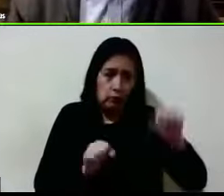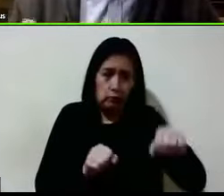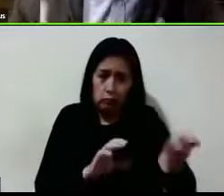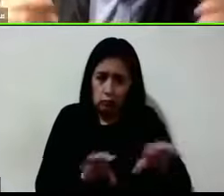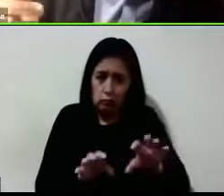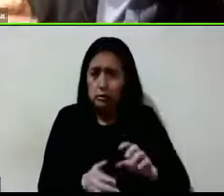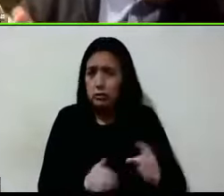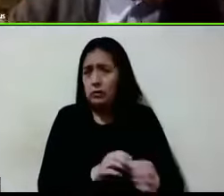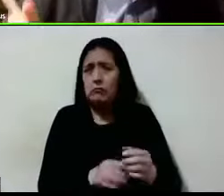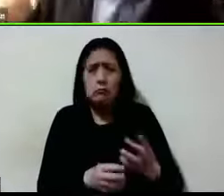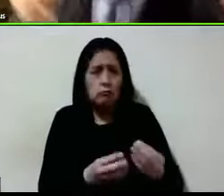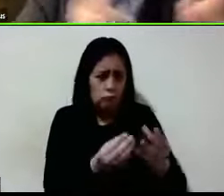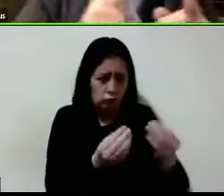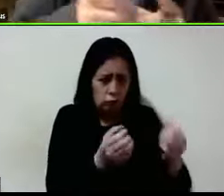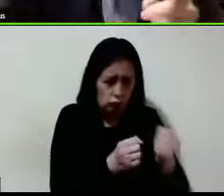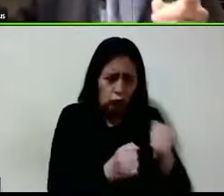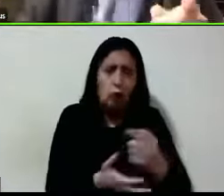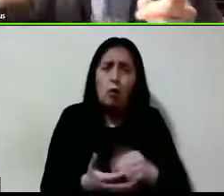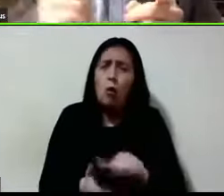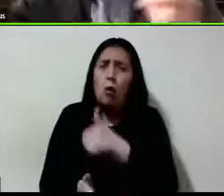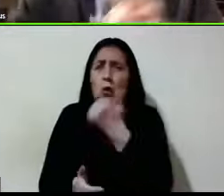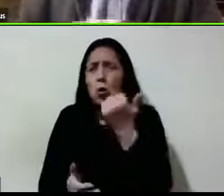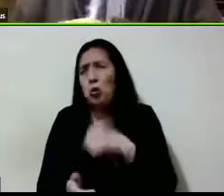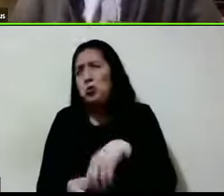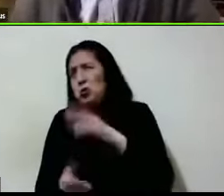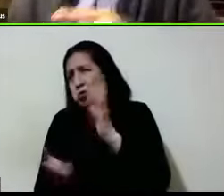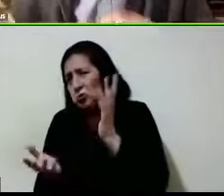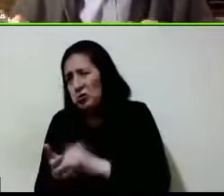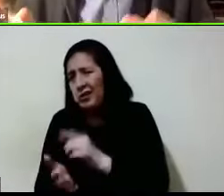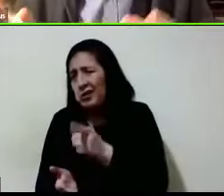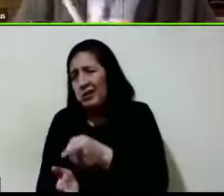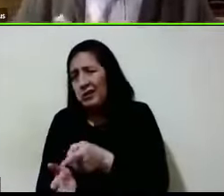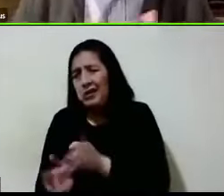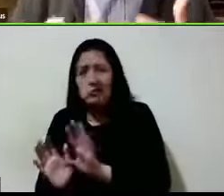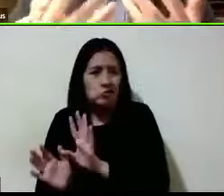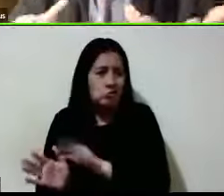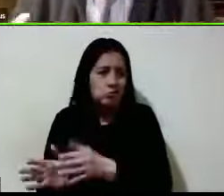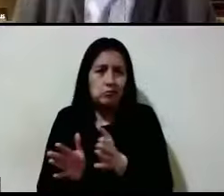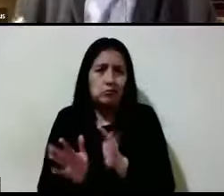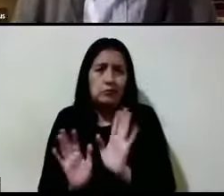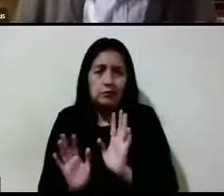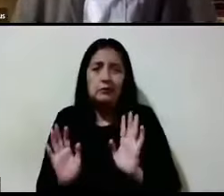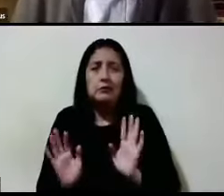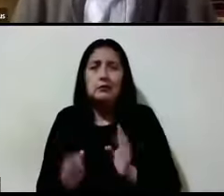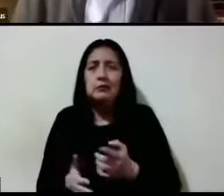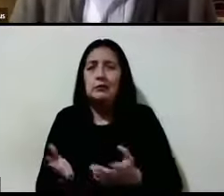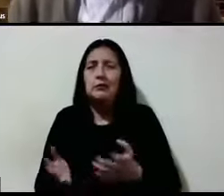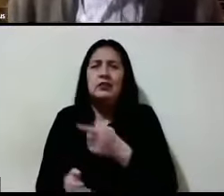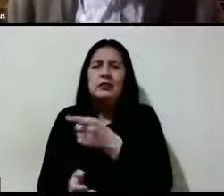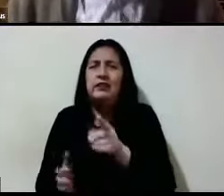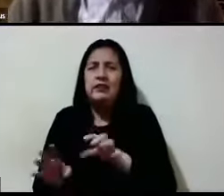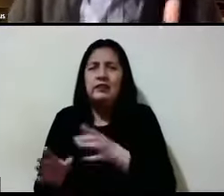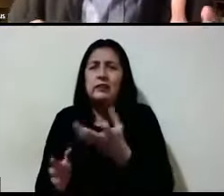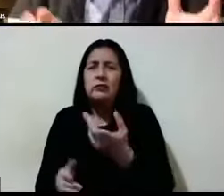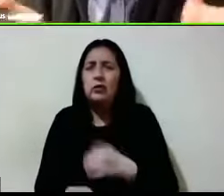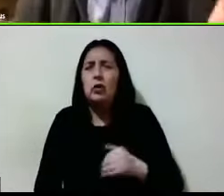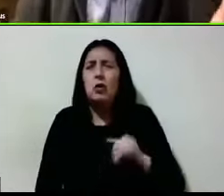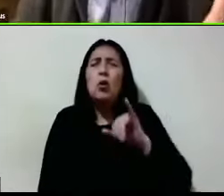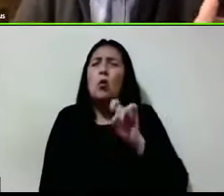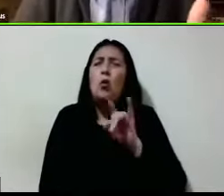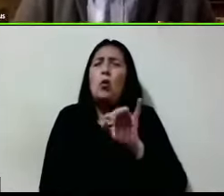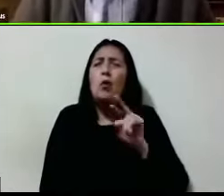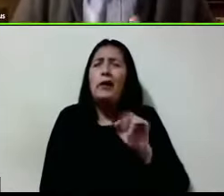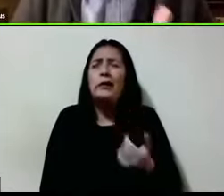mucha fuerza, otros en menor nivel pensando que es el del costado el que está haciendo eso. ¿Qué hacen ustedes, Juana? ¿Cómo en